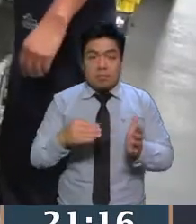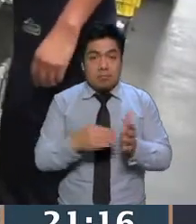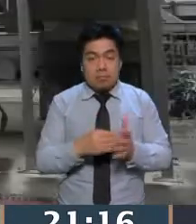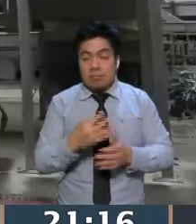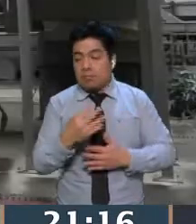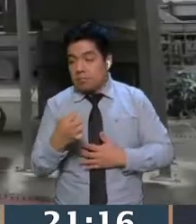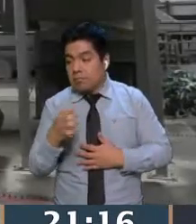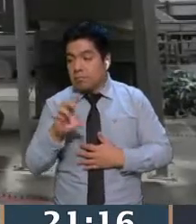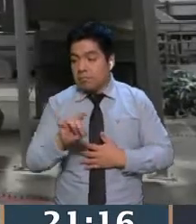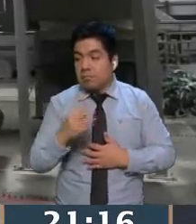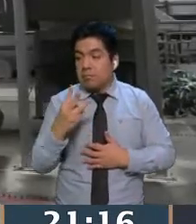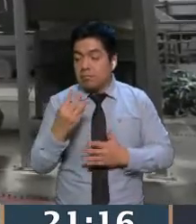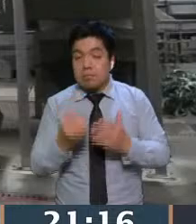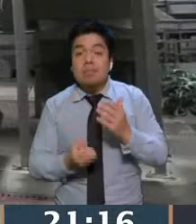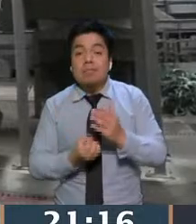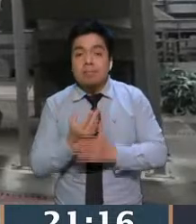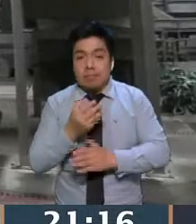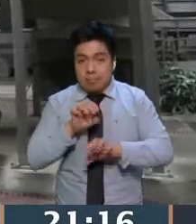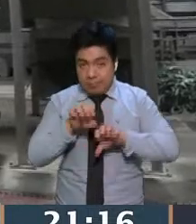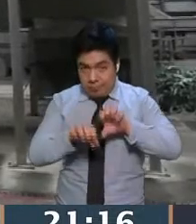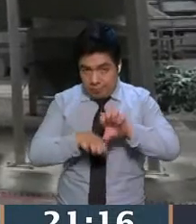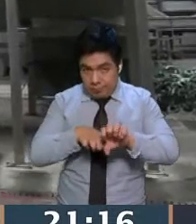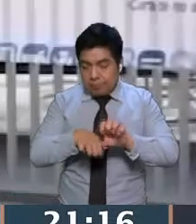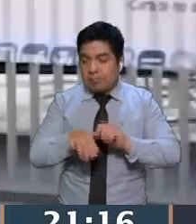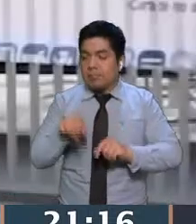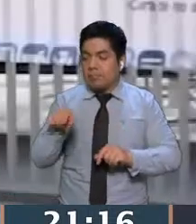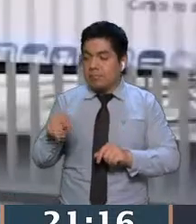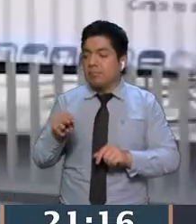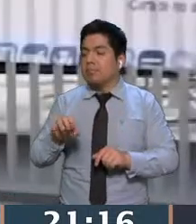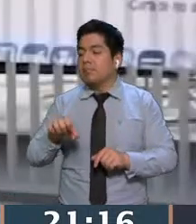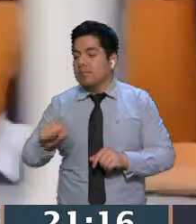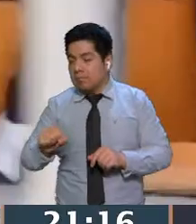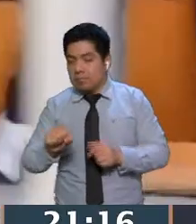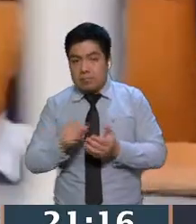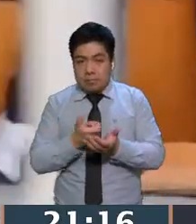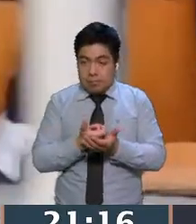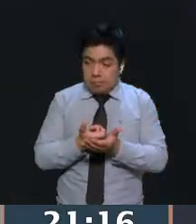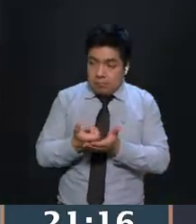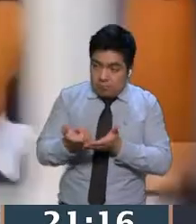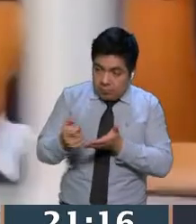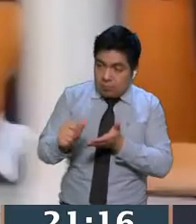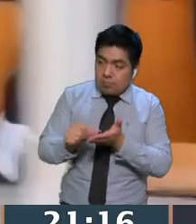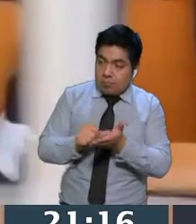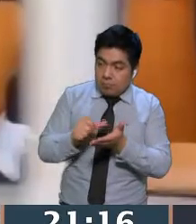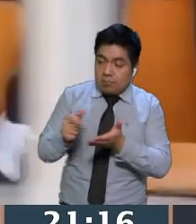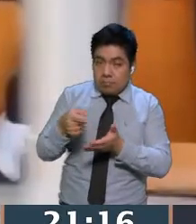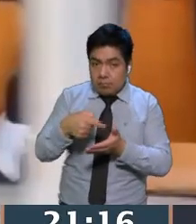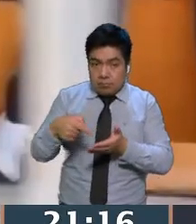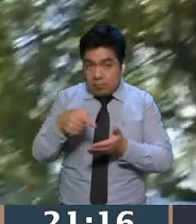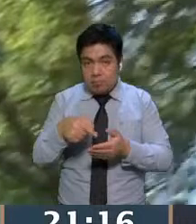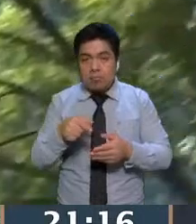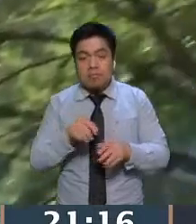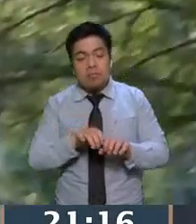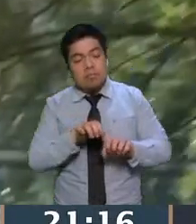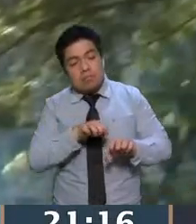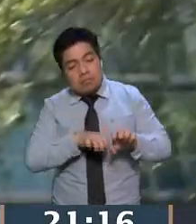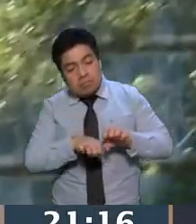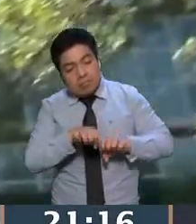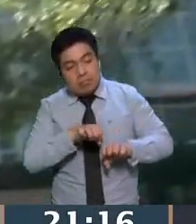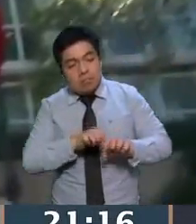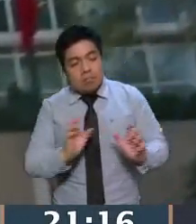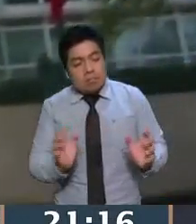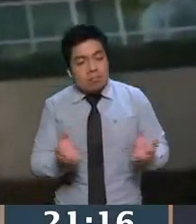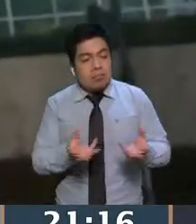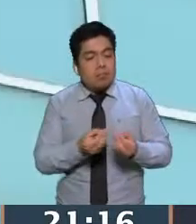22.129.433 nuevos puestos de trabajo ante el IMSS. Por otra parte, el salario base de cotización promedio de los puestos de trabajo afiliados